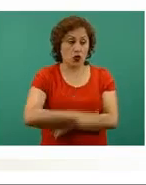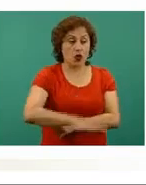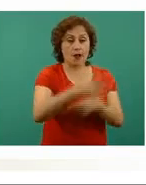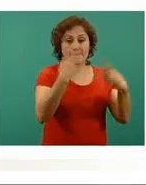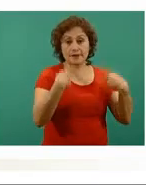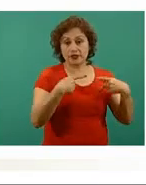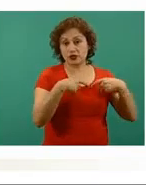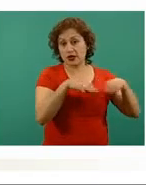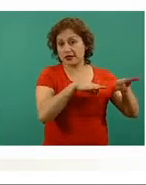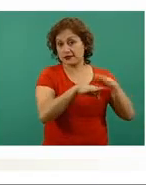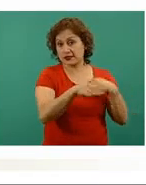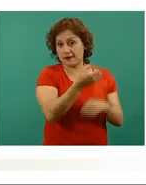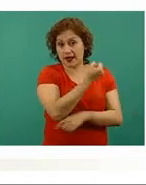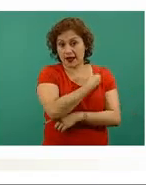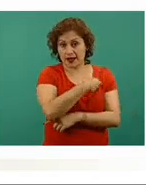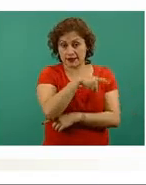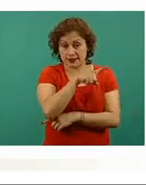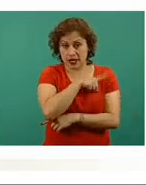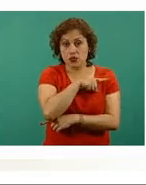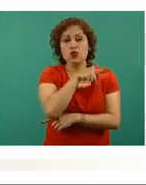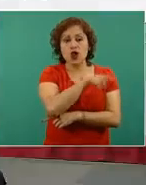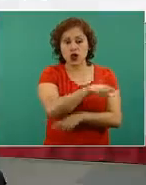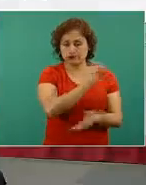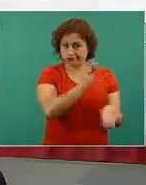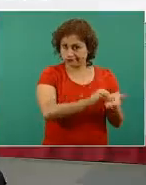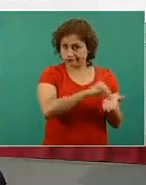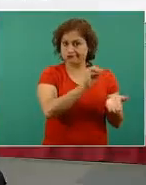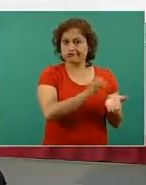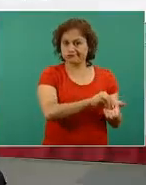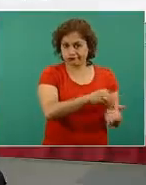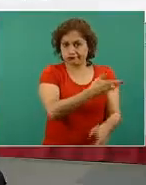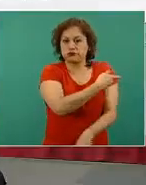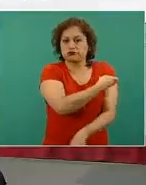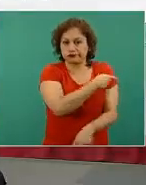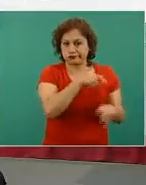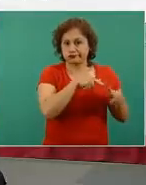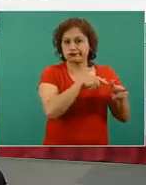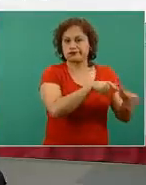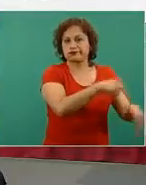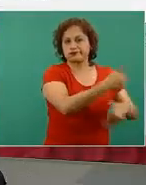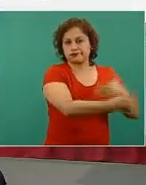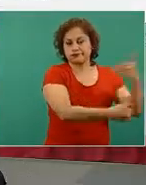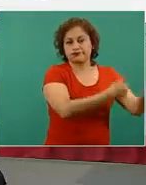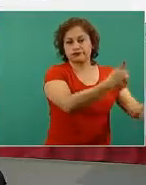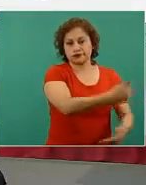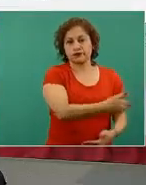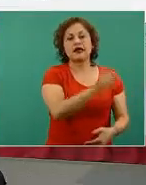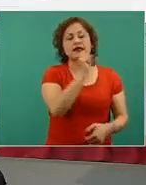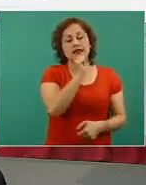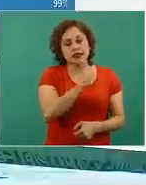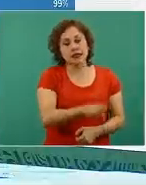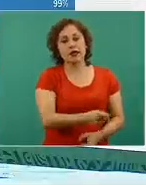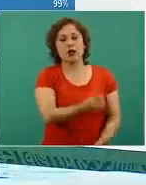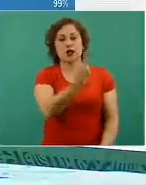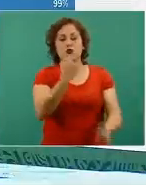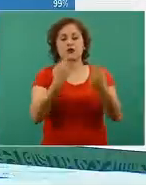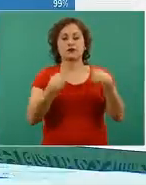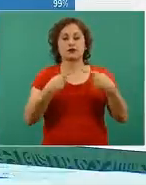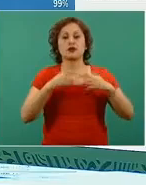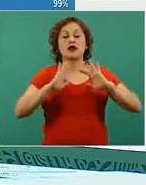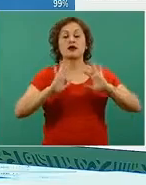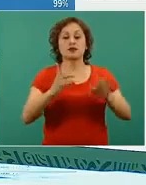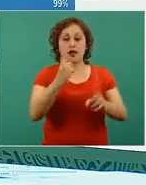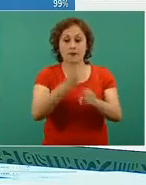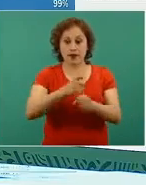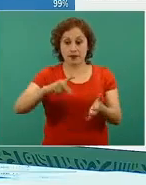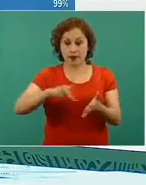que se está vacunando y continúa siendo vacunado, y personal de salud que ya recibió la primera dosis y está en vías